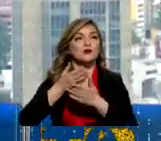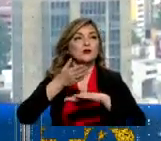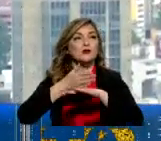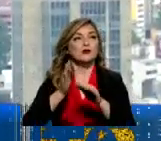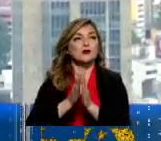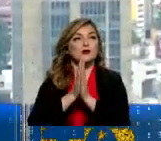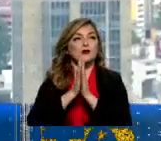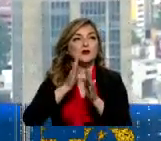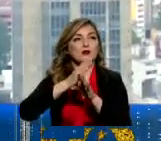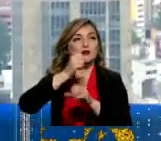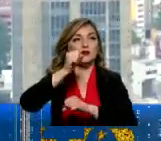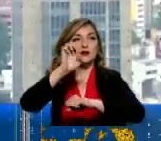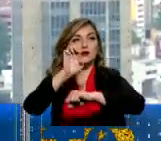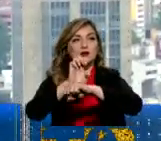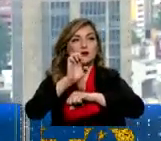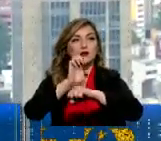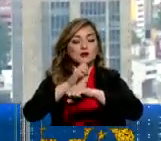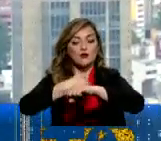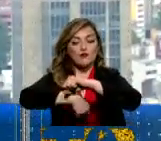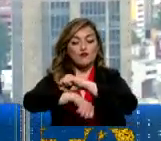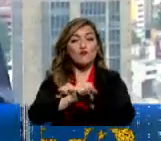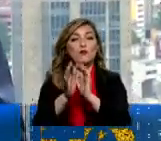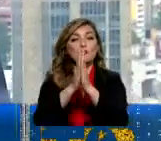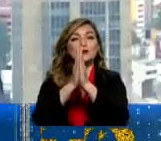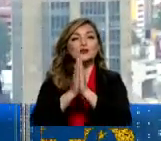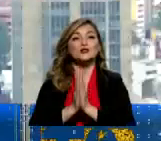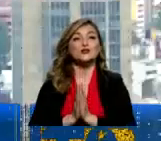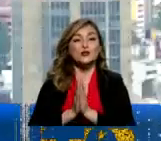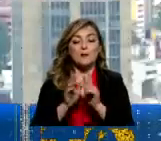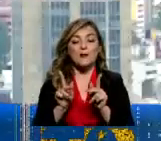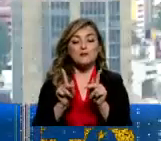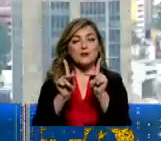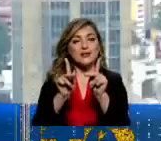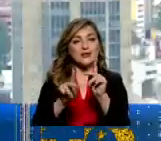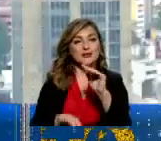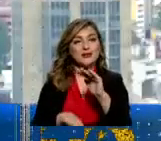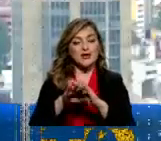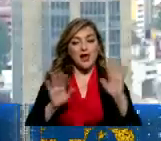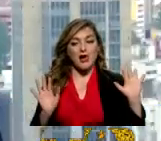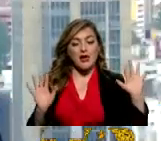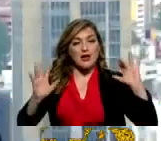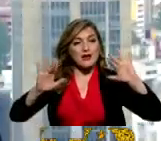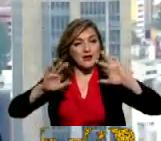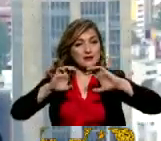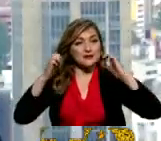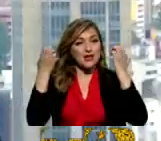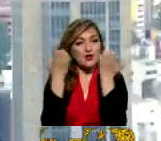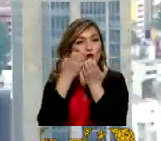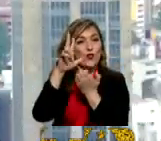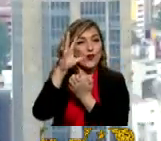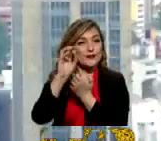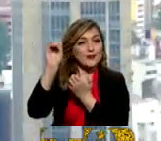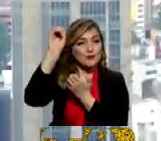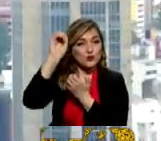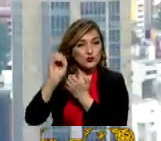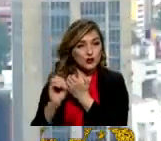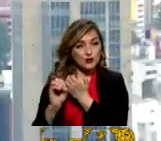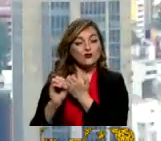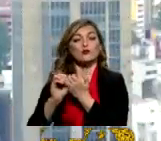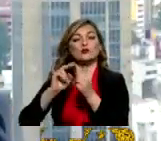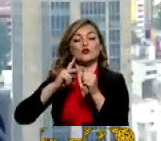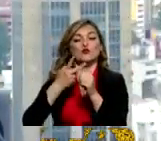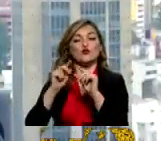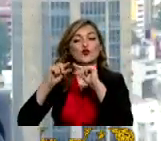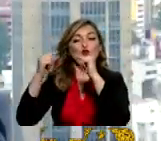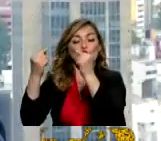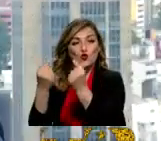presentada por la Federación Ecuatoriana de Fútbol con respecto a permitir un 30% de aforo en los partidos del Campeonato Nacional Segunda